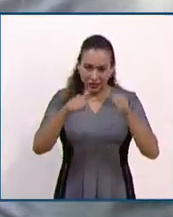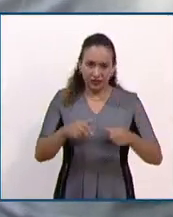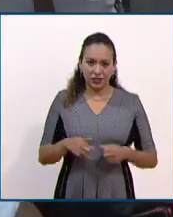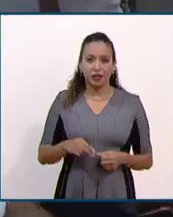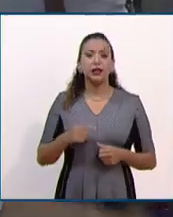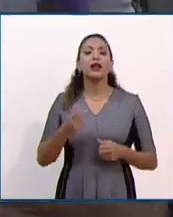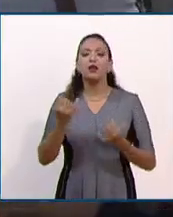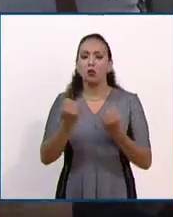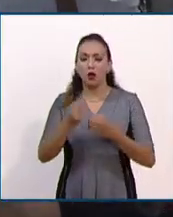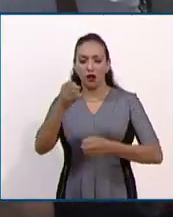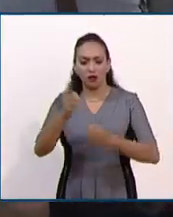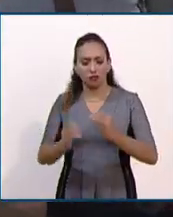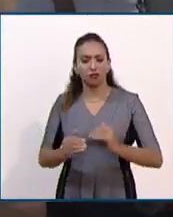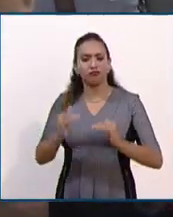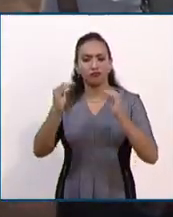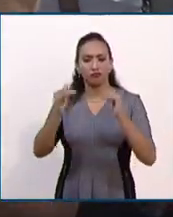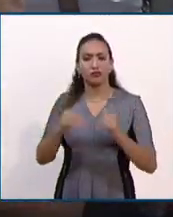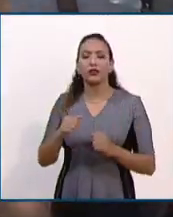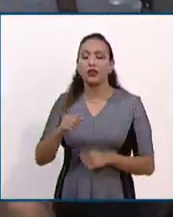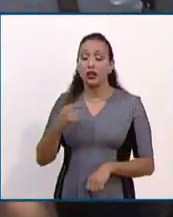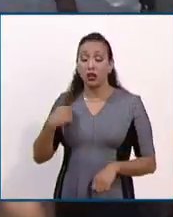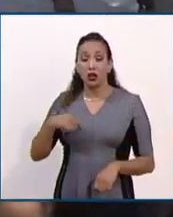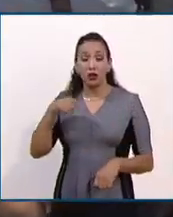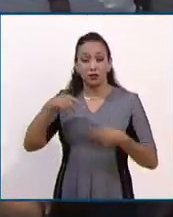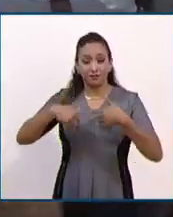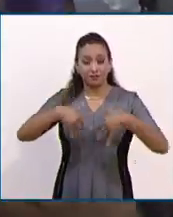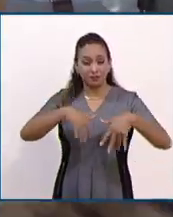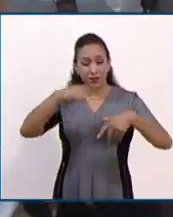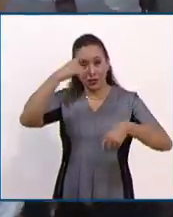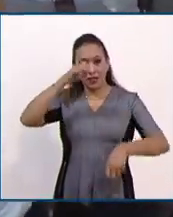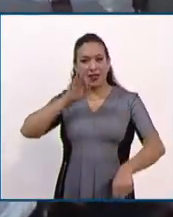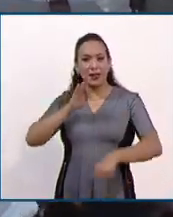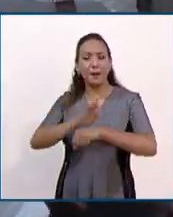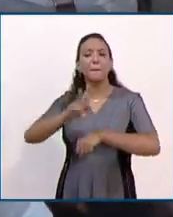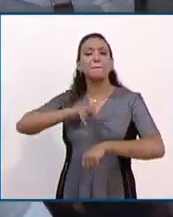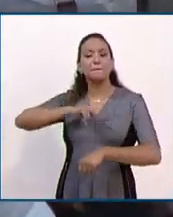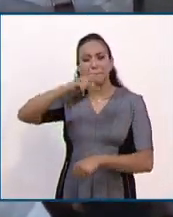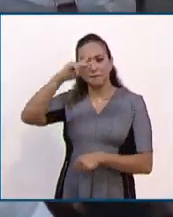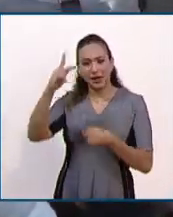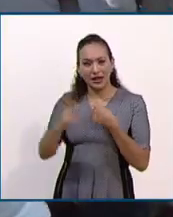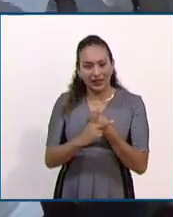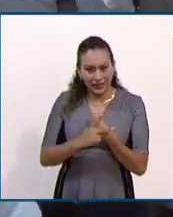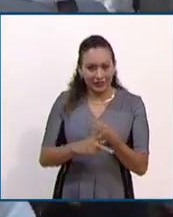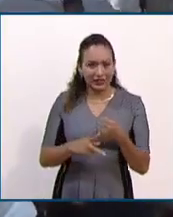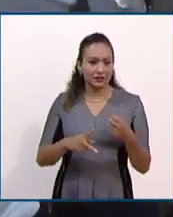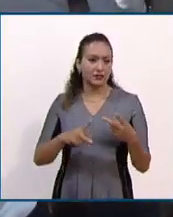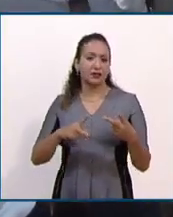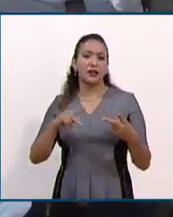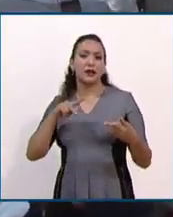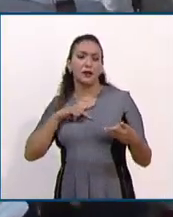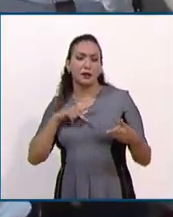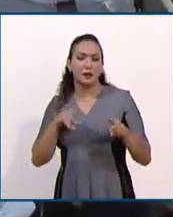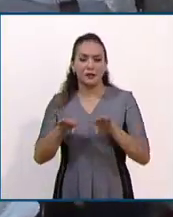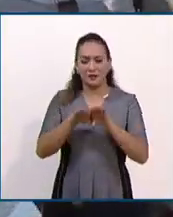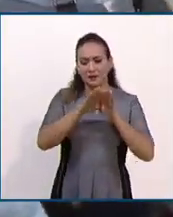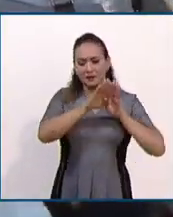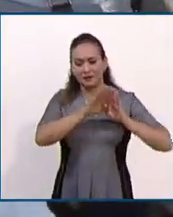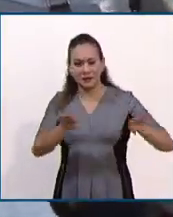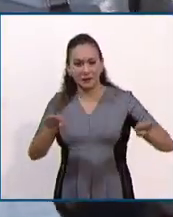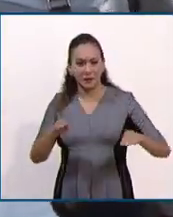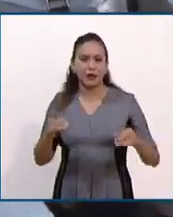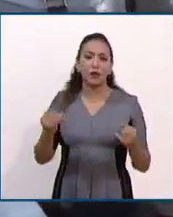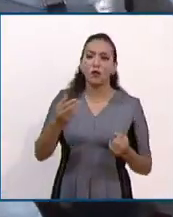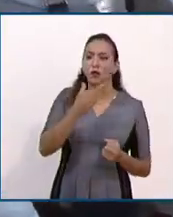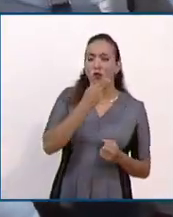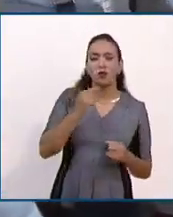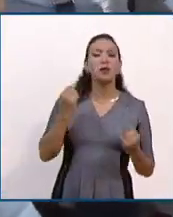la Corte. Para defender mi país, mi democracia, para defender a México, que mucha